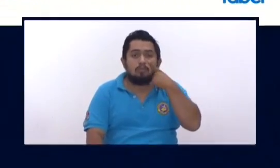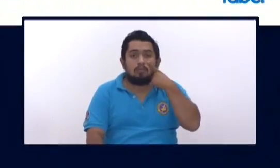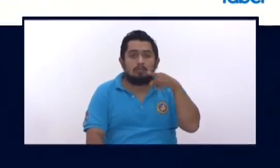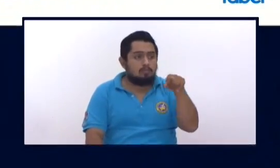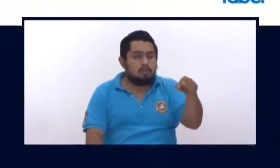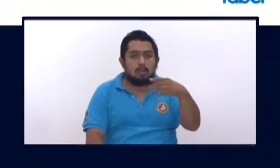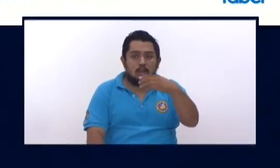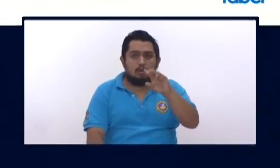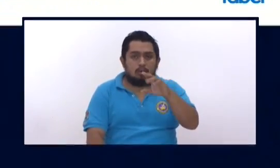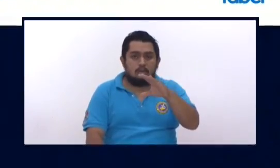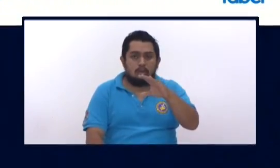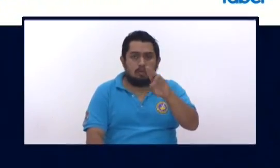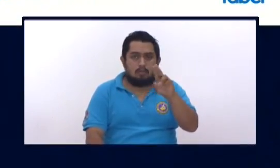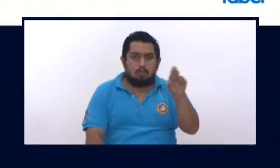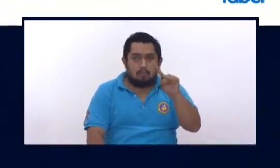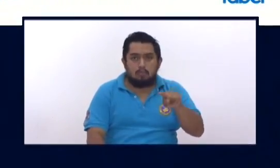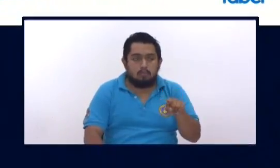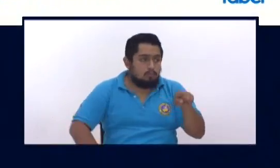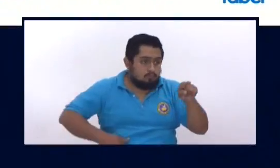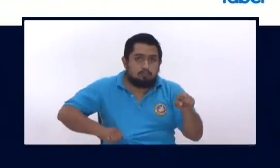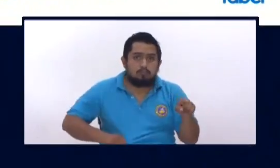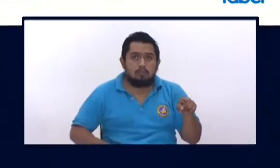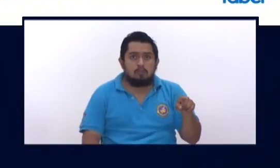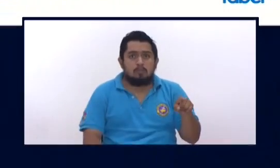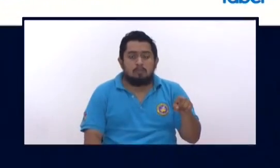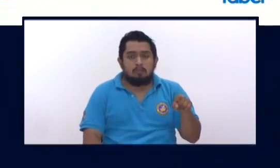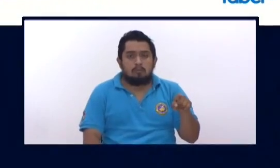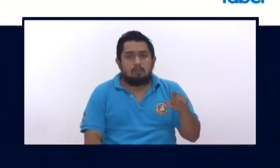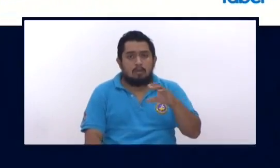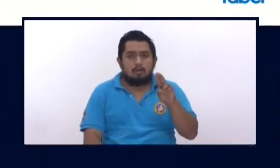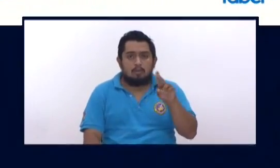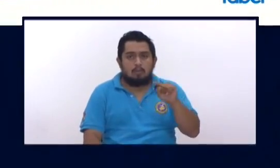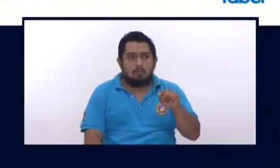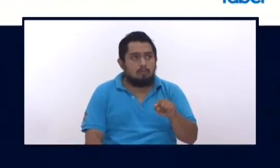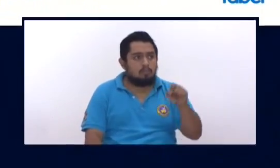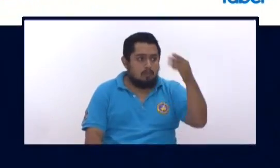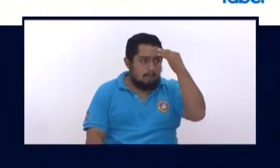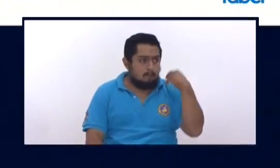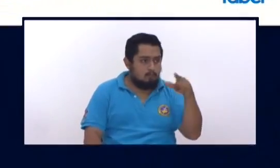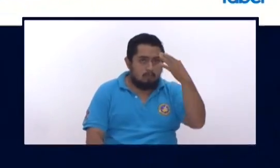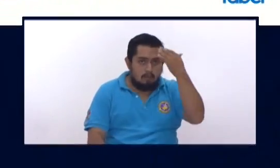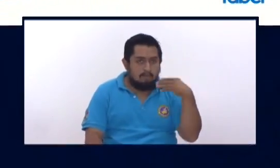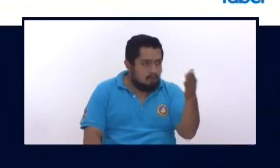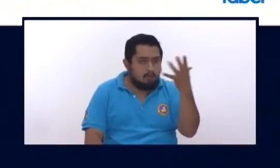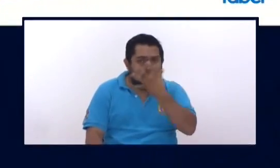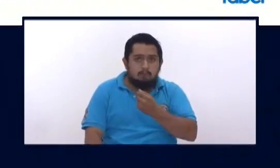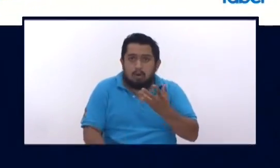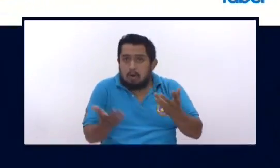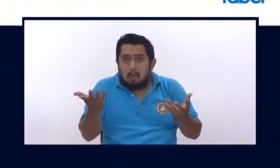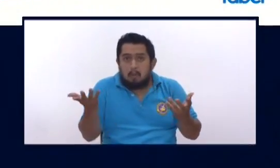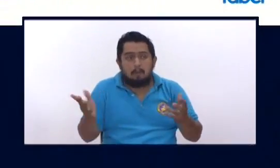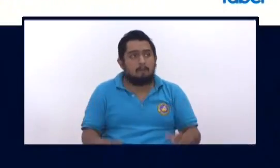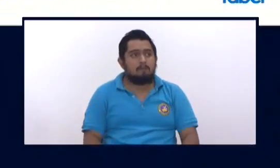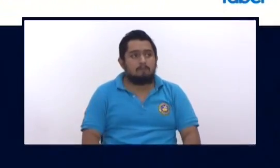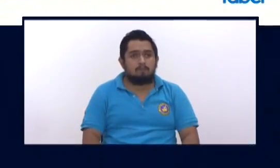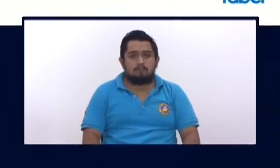cus y una mujer a ver si una gran cosita pero en este caso de la